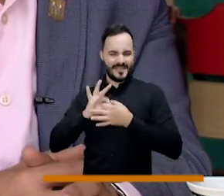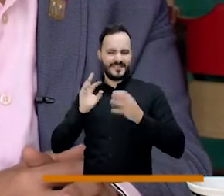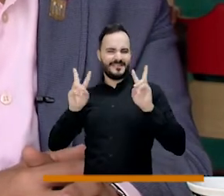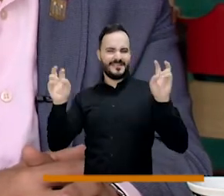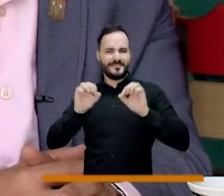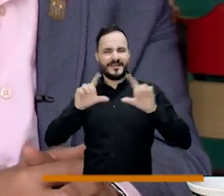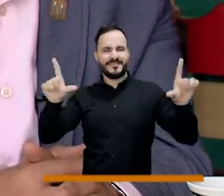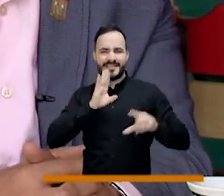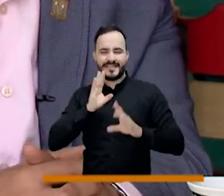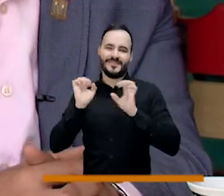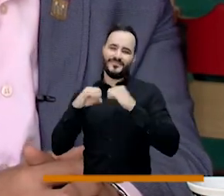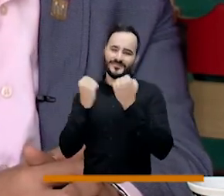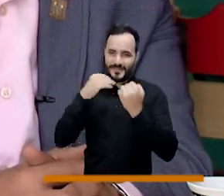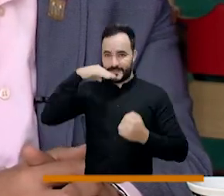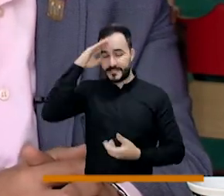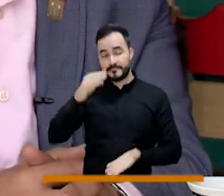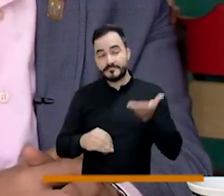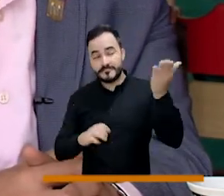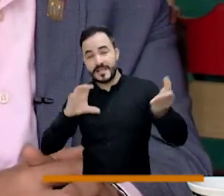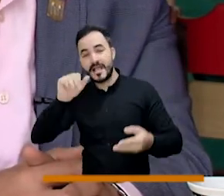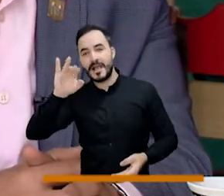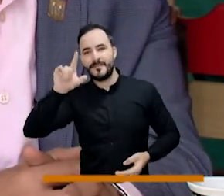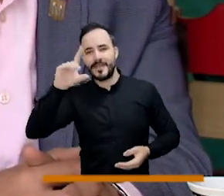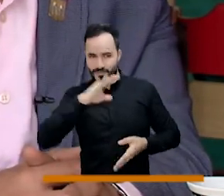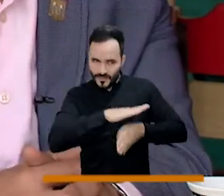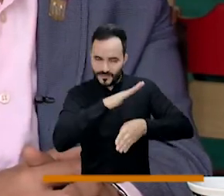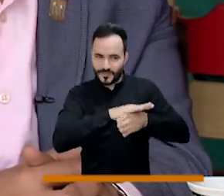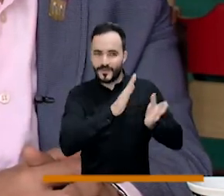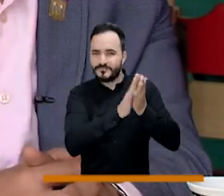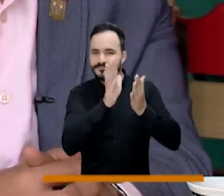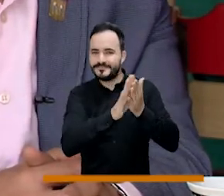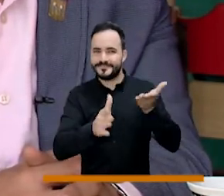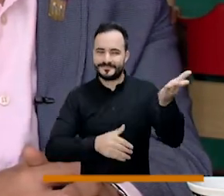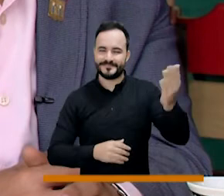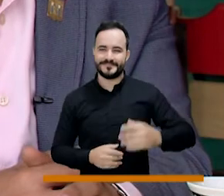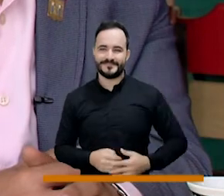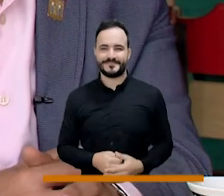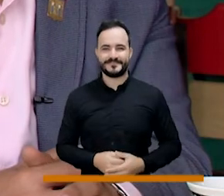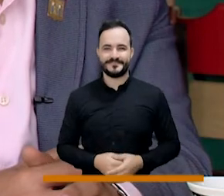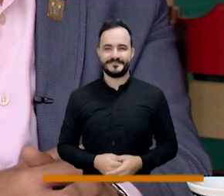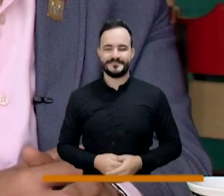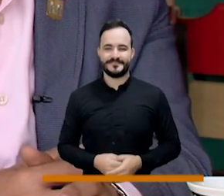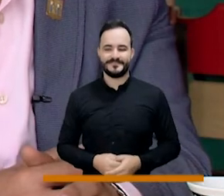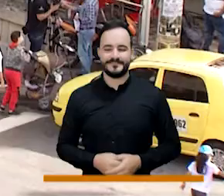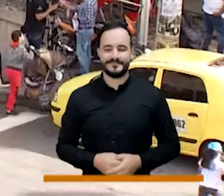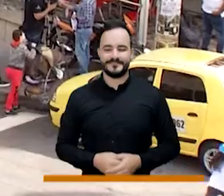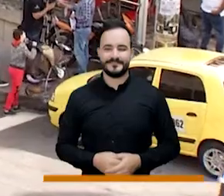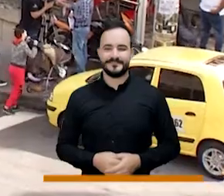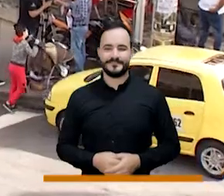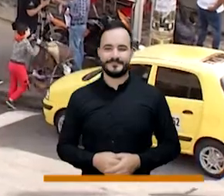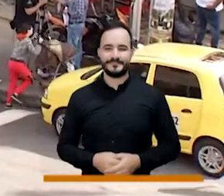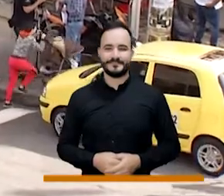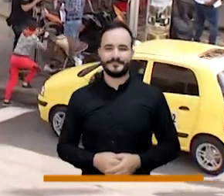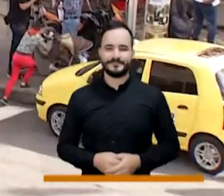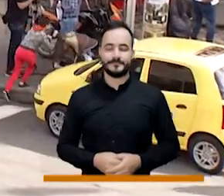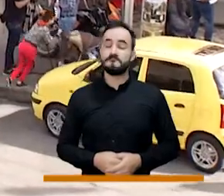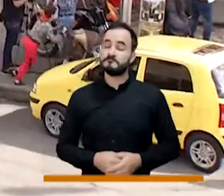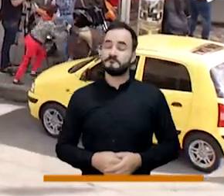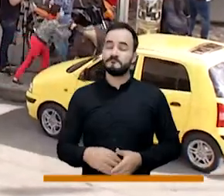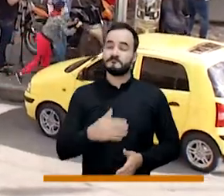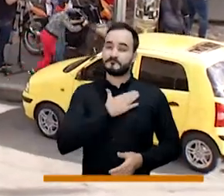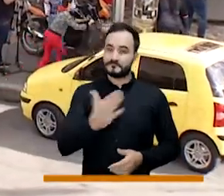frente a la gente en el Consejo de nuestra ciudad. Camilo, usted siga también con más personas.